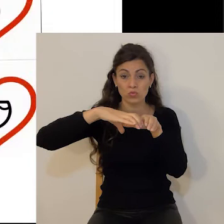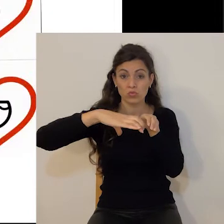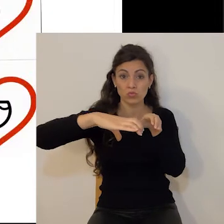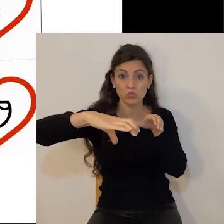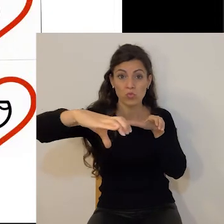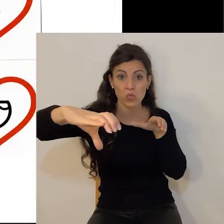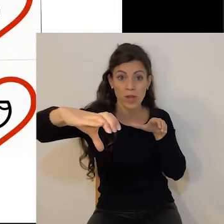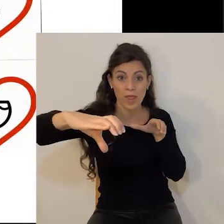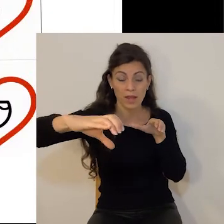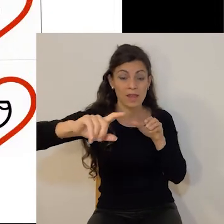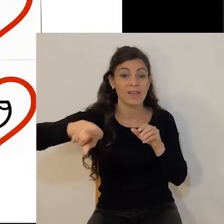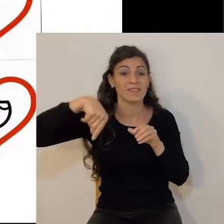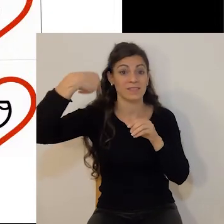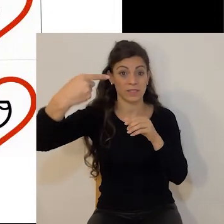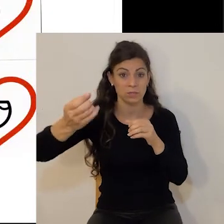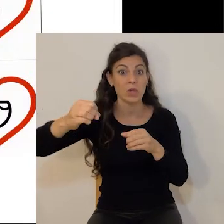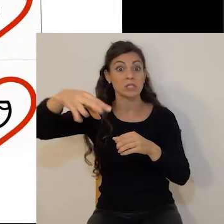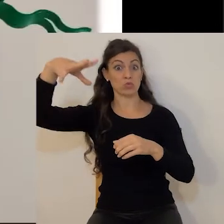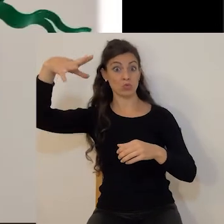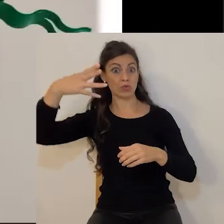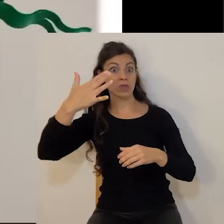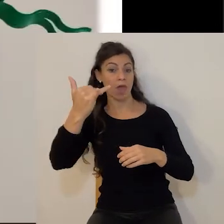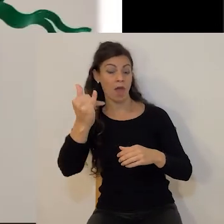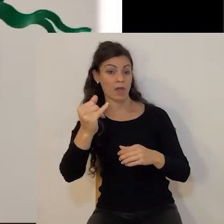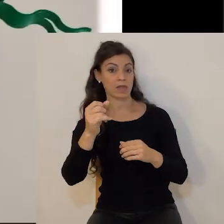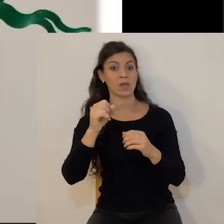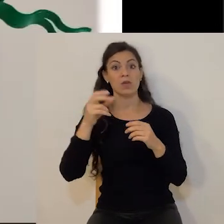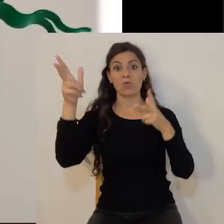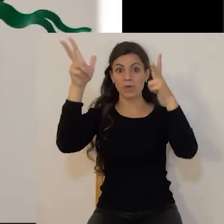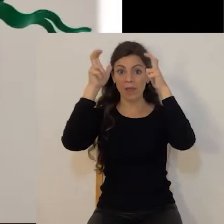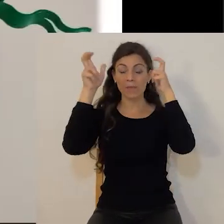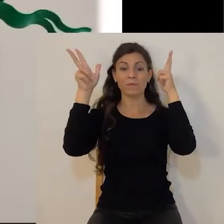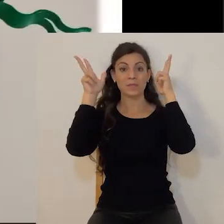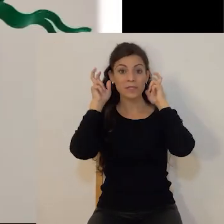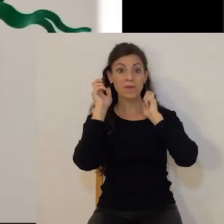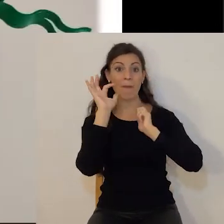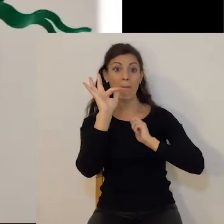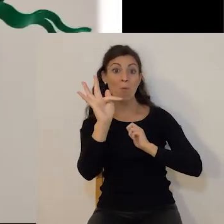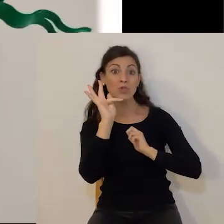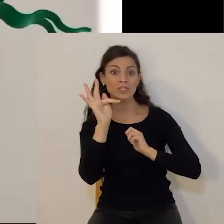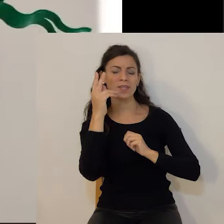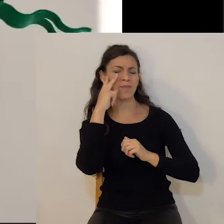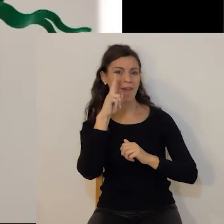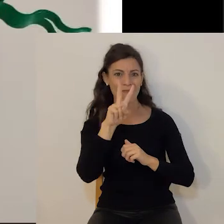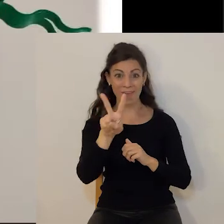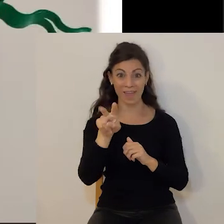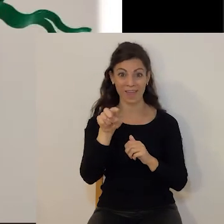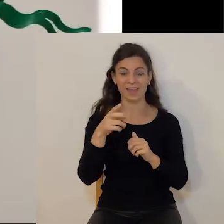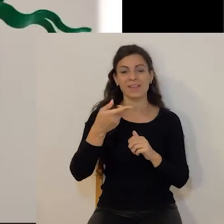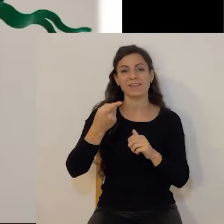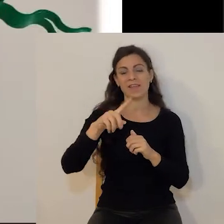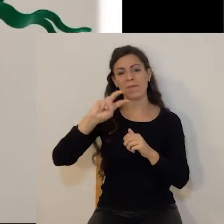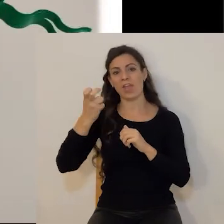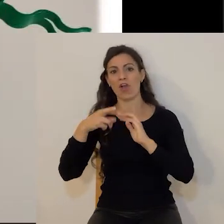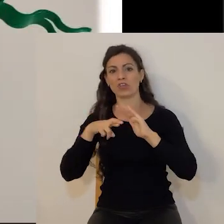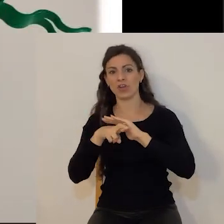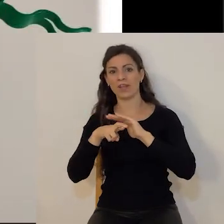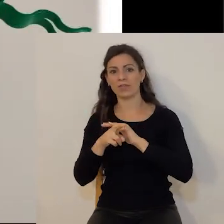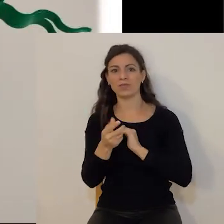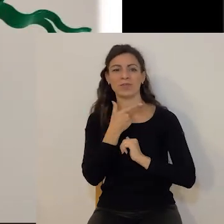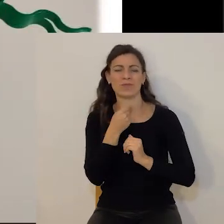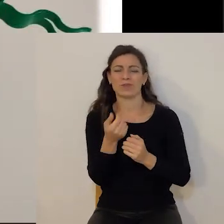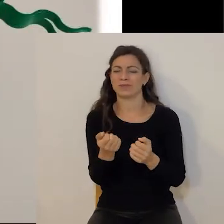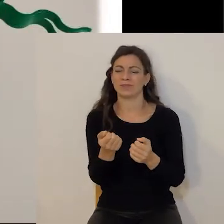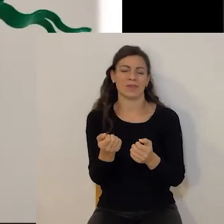habrá luz después, es decir, verlo desde una perspectiva positiva. Hay otros recursos que también me gustan muchísimo, que es este,